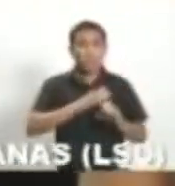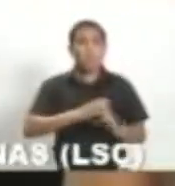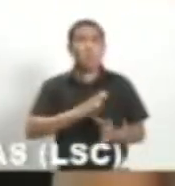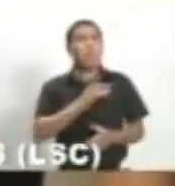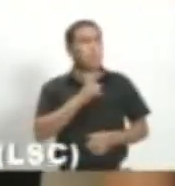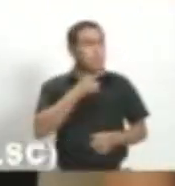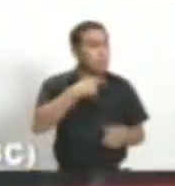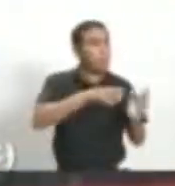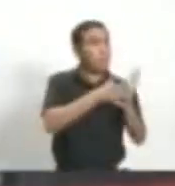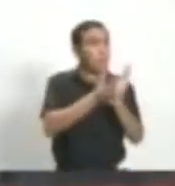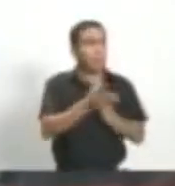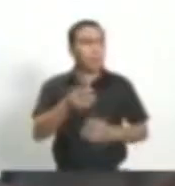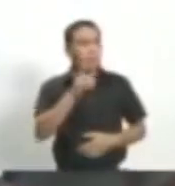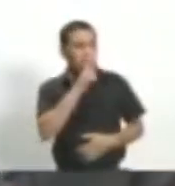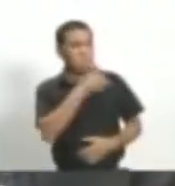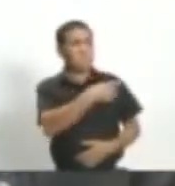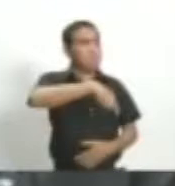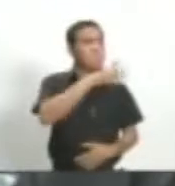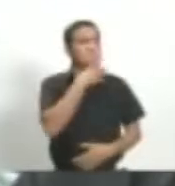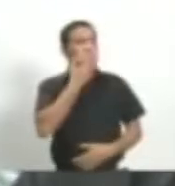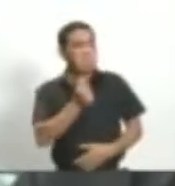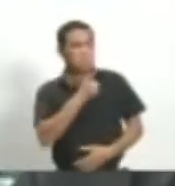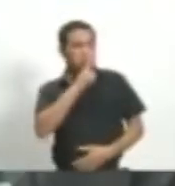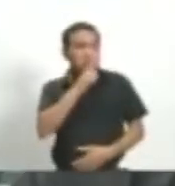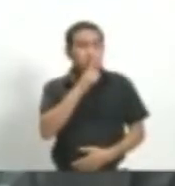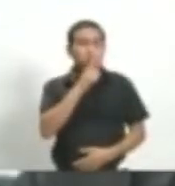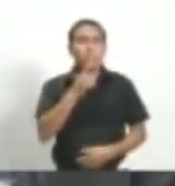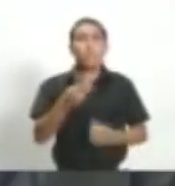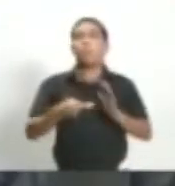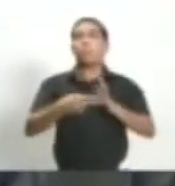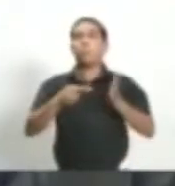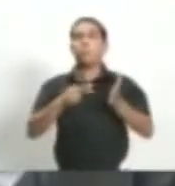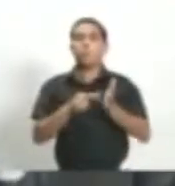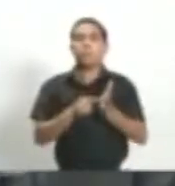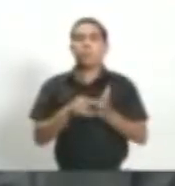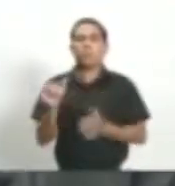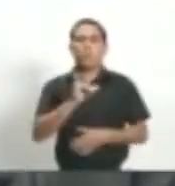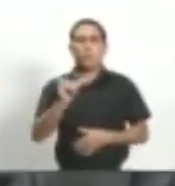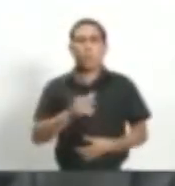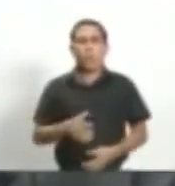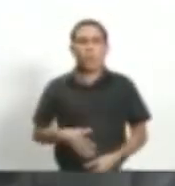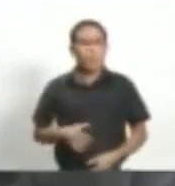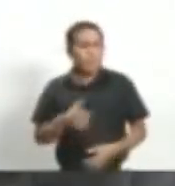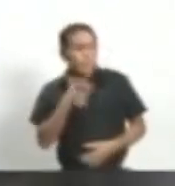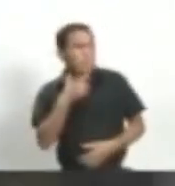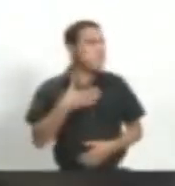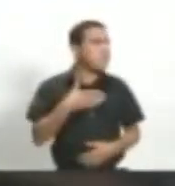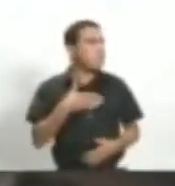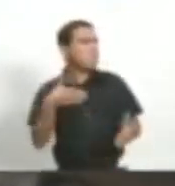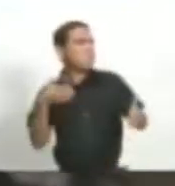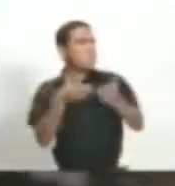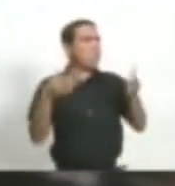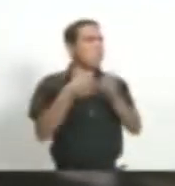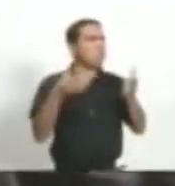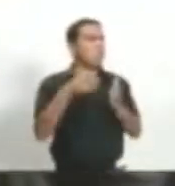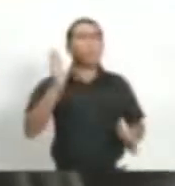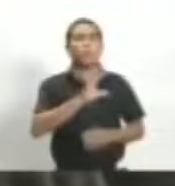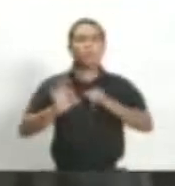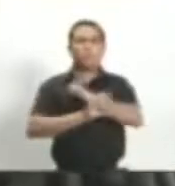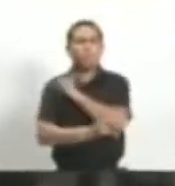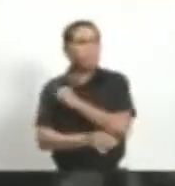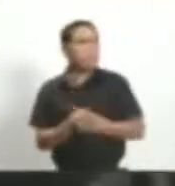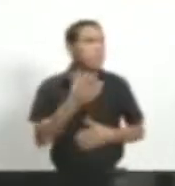informativo publicamos. La desinformación es un arma de guerra y es utilizada en la acción psicológica para mover